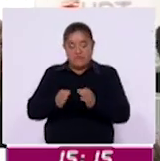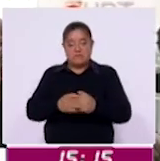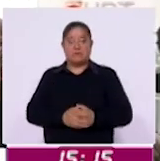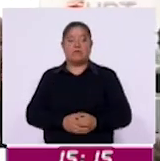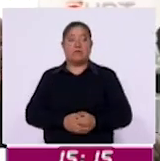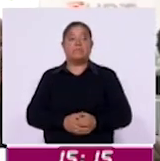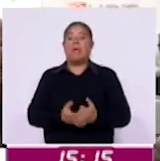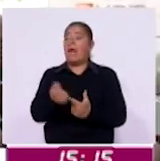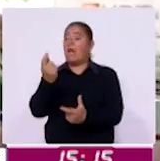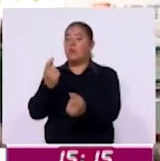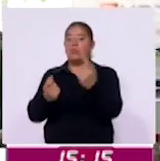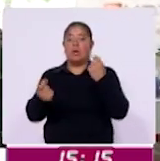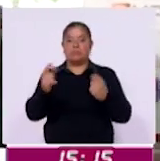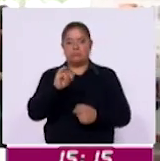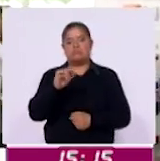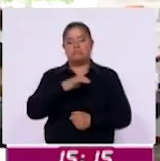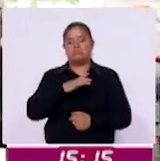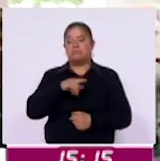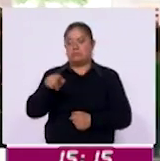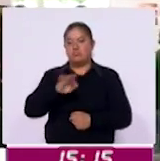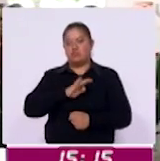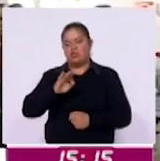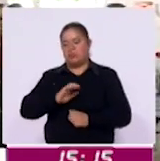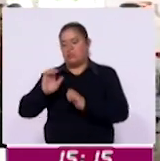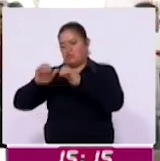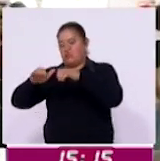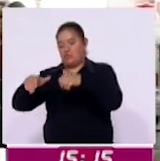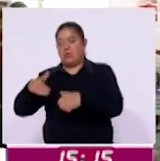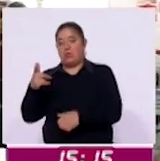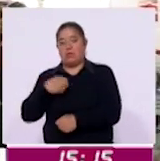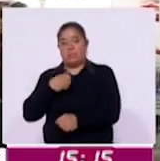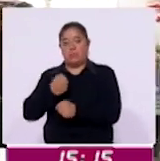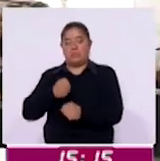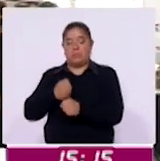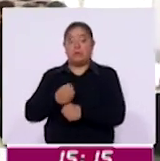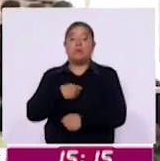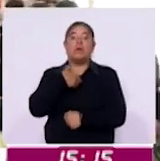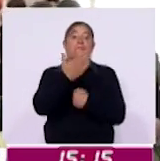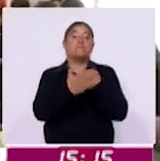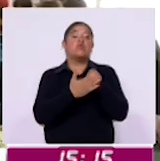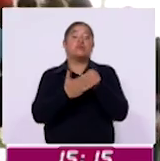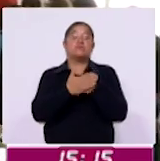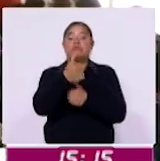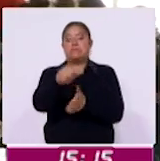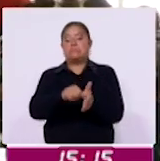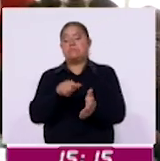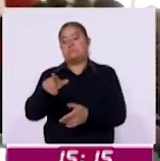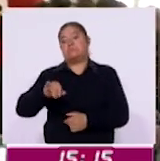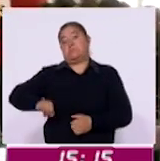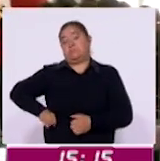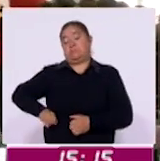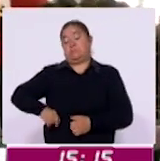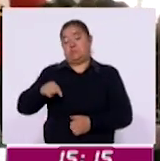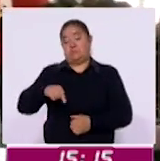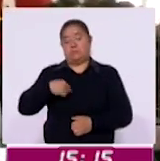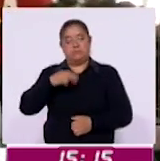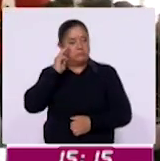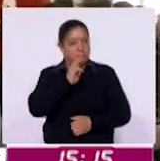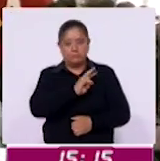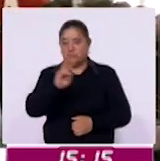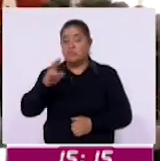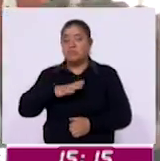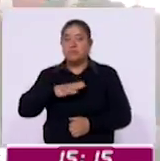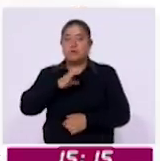Hay unas que sí ofrecen el campo para práctica ahorita que me toca realizar el siguiente semestre. Entonces sí, es muy interesante. Voy considerando en